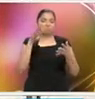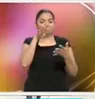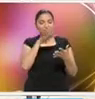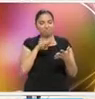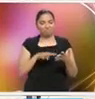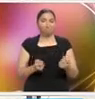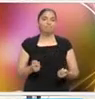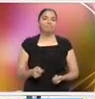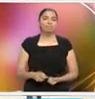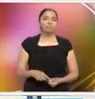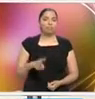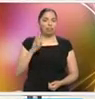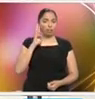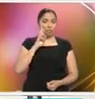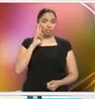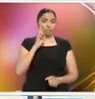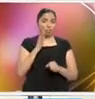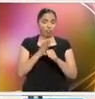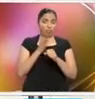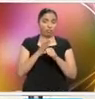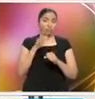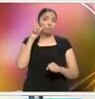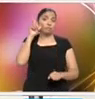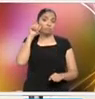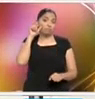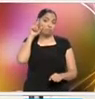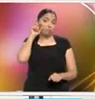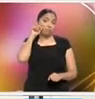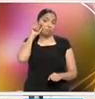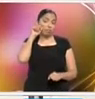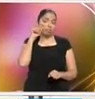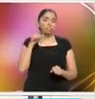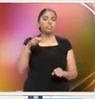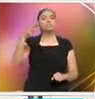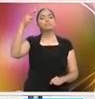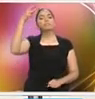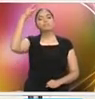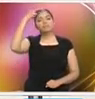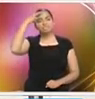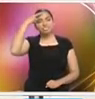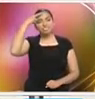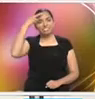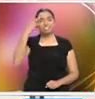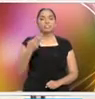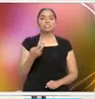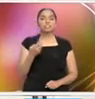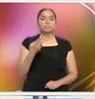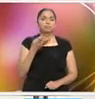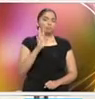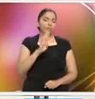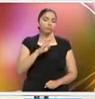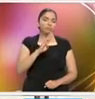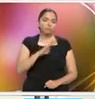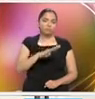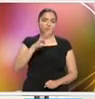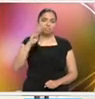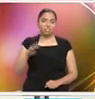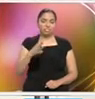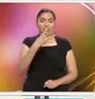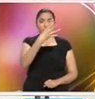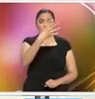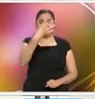curiosamente vamos a hablar de él porque mañana se celebra se conmemora, porque no es para celebrar, su aniversario luctuoso